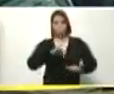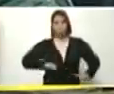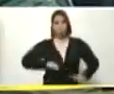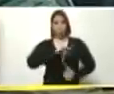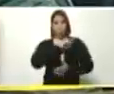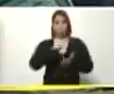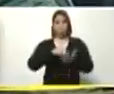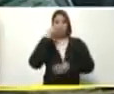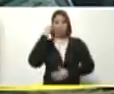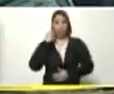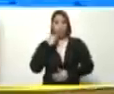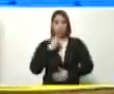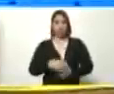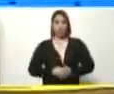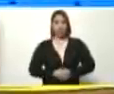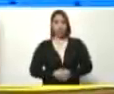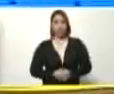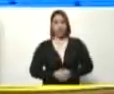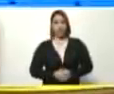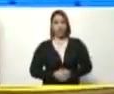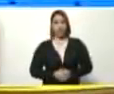Bolivariana, presente.